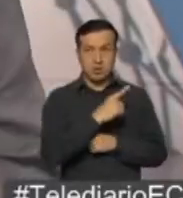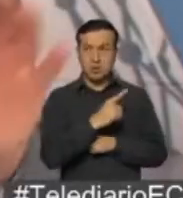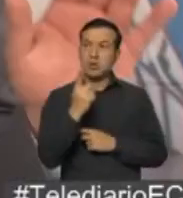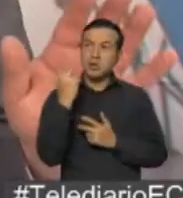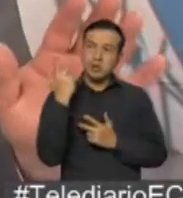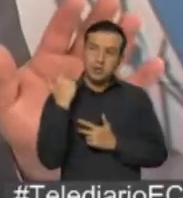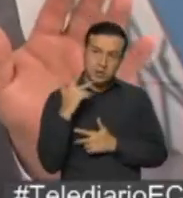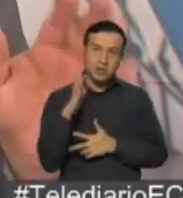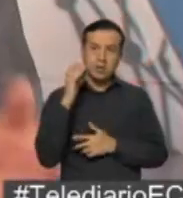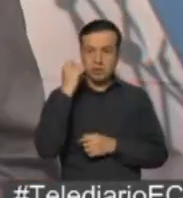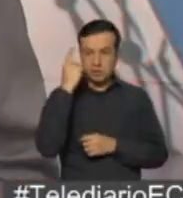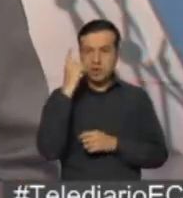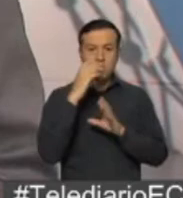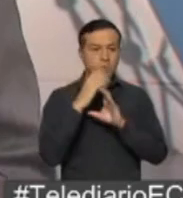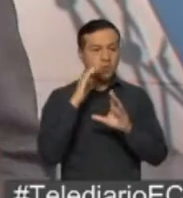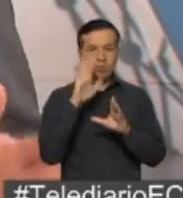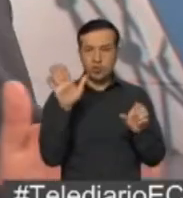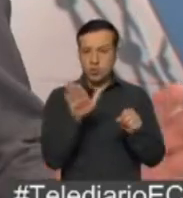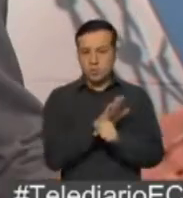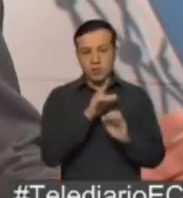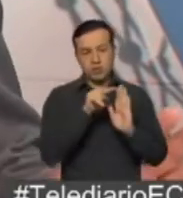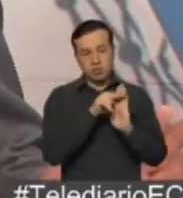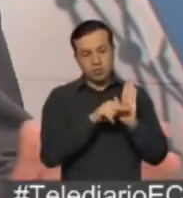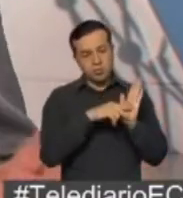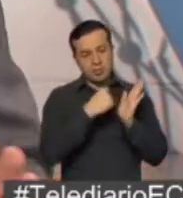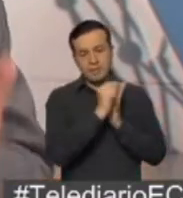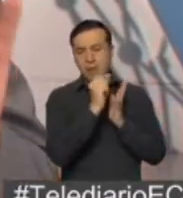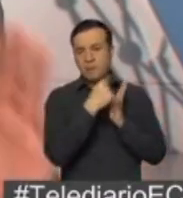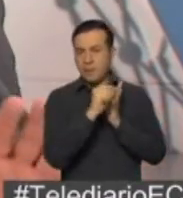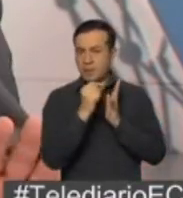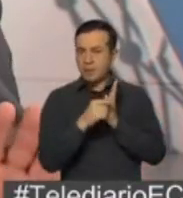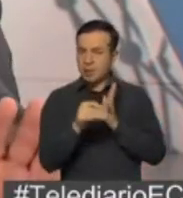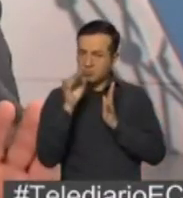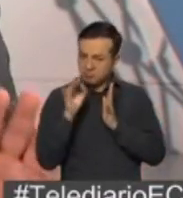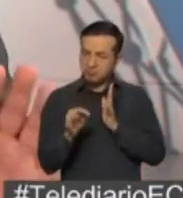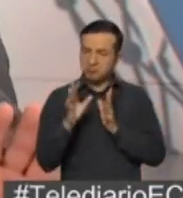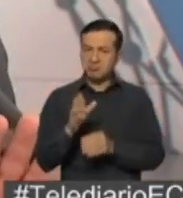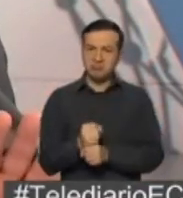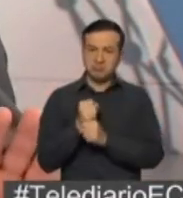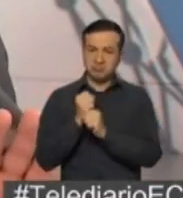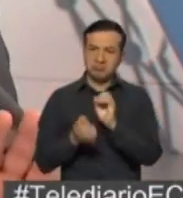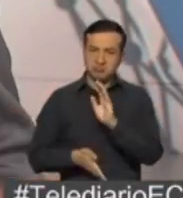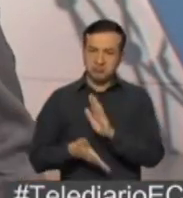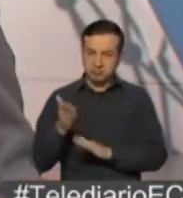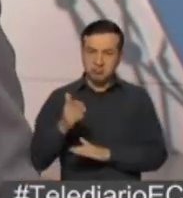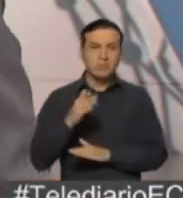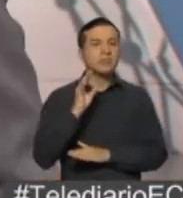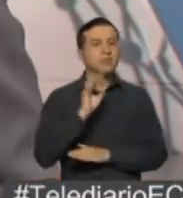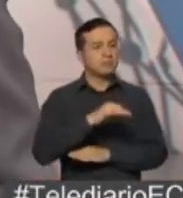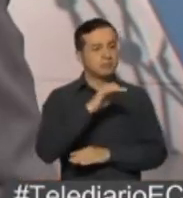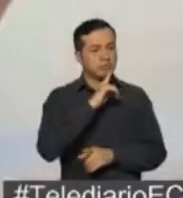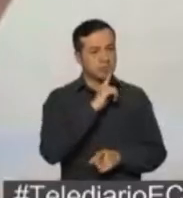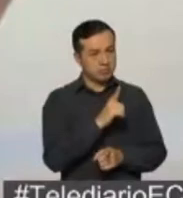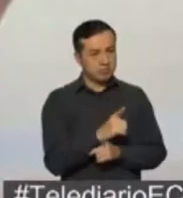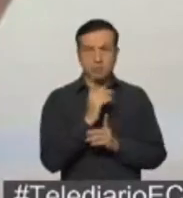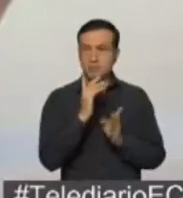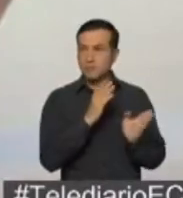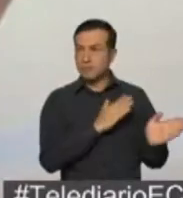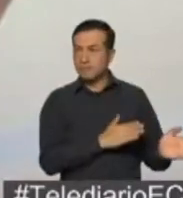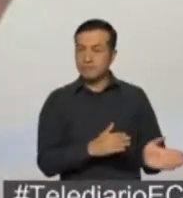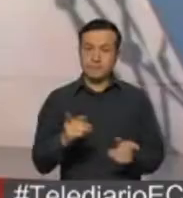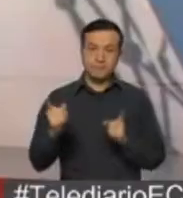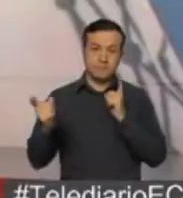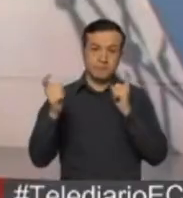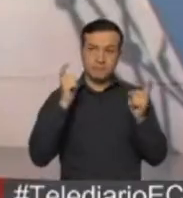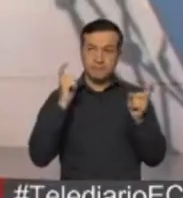se sobreentiende que el bus ha cumplido con todas las exigencias para garantizar un viaje seguro. Correcto. Esa ya es un control